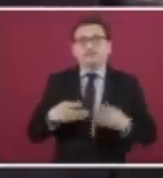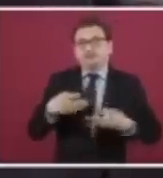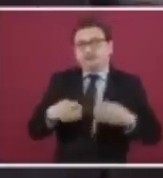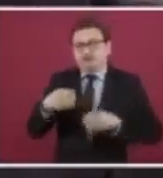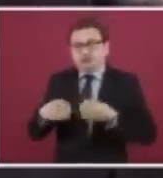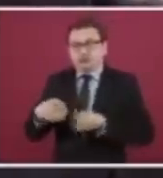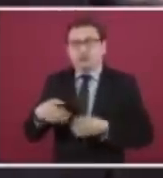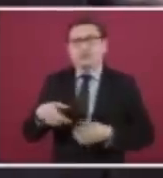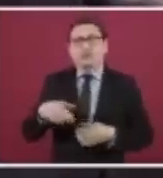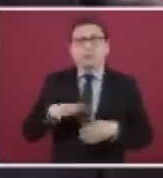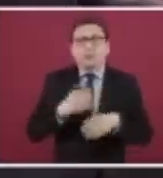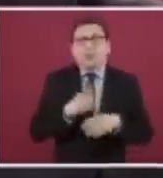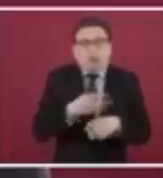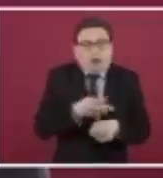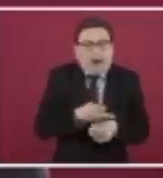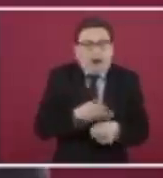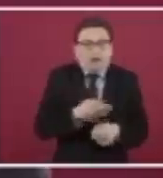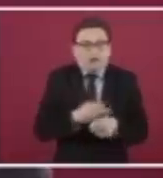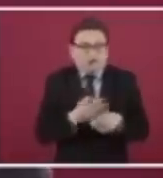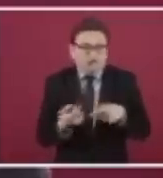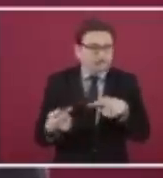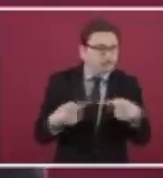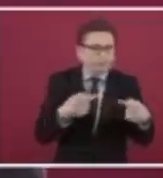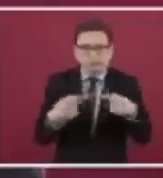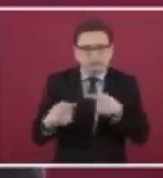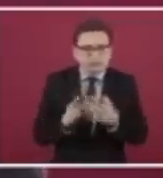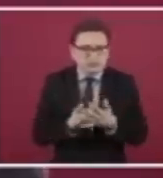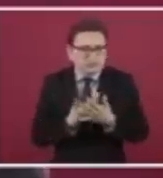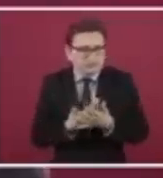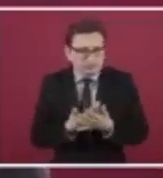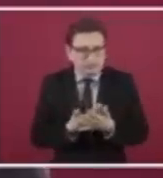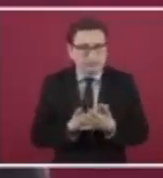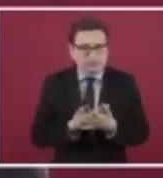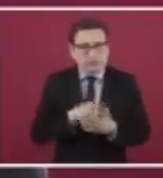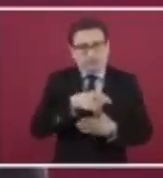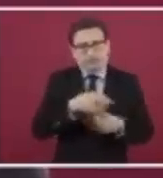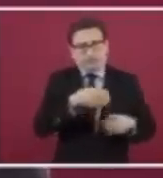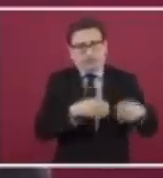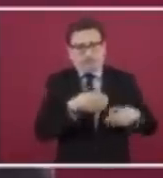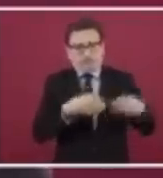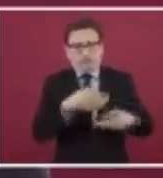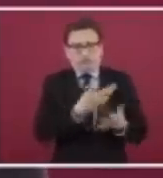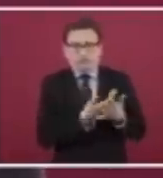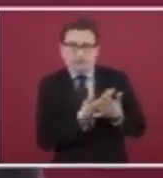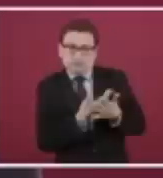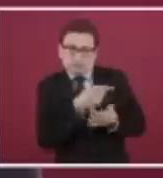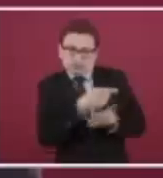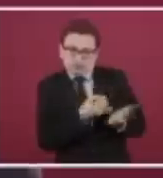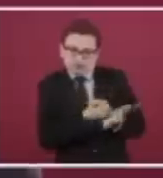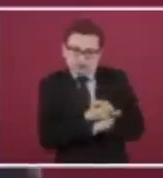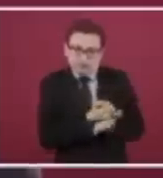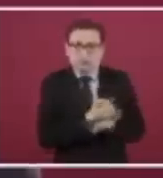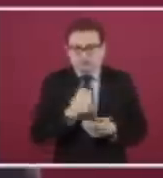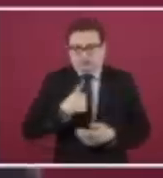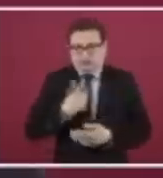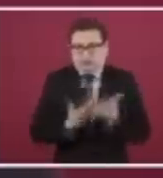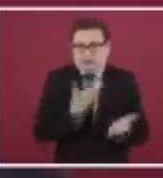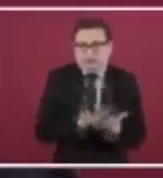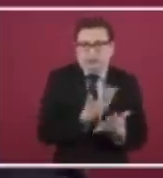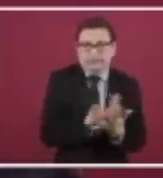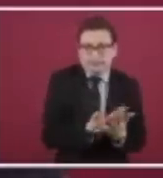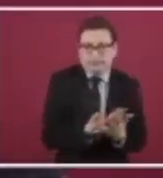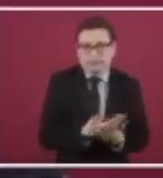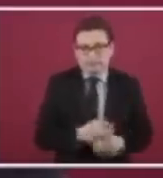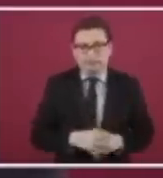sobre este tema. Entonces, el Poder Judicial va a decidir. Esa es mi propuesta, que